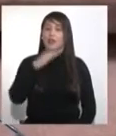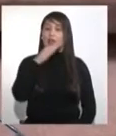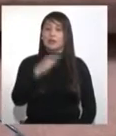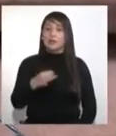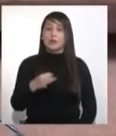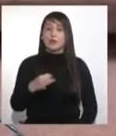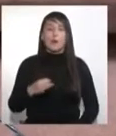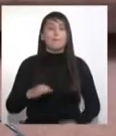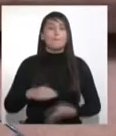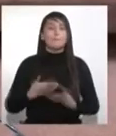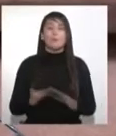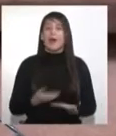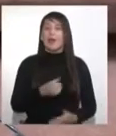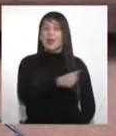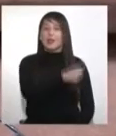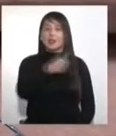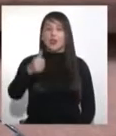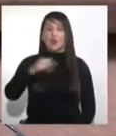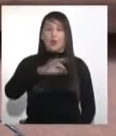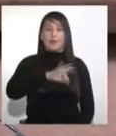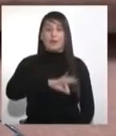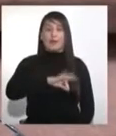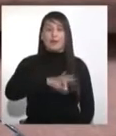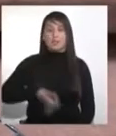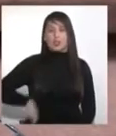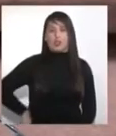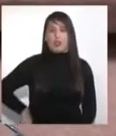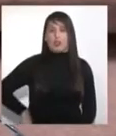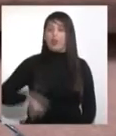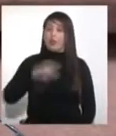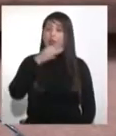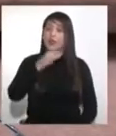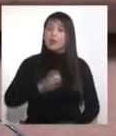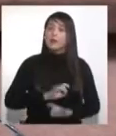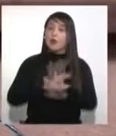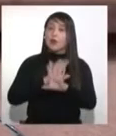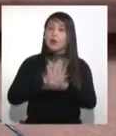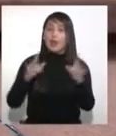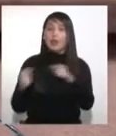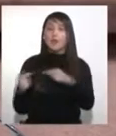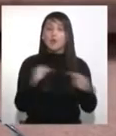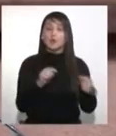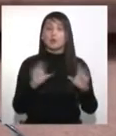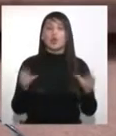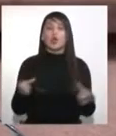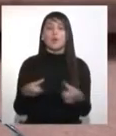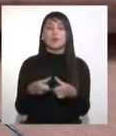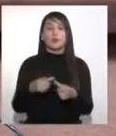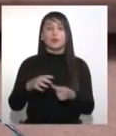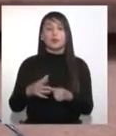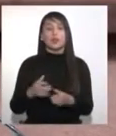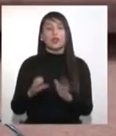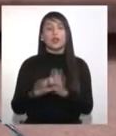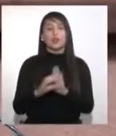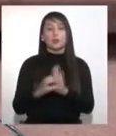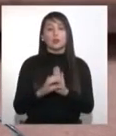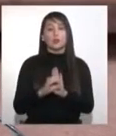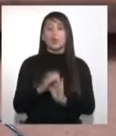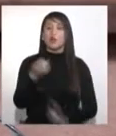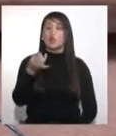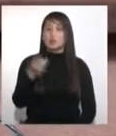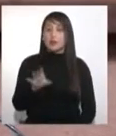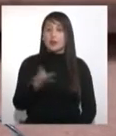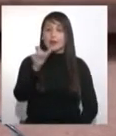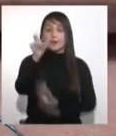para todos los pensionados. Lo dijimos claramente en la discusión en la Comisión de Constitución. Es solo